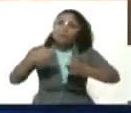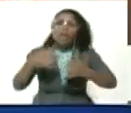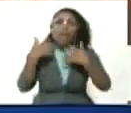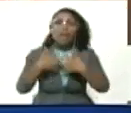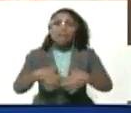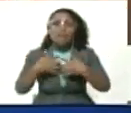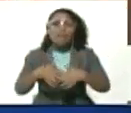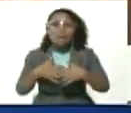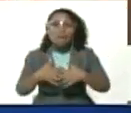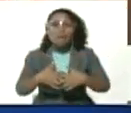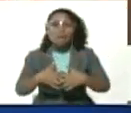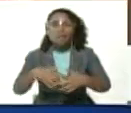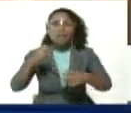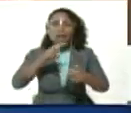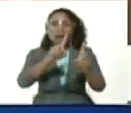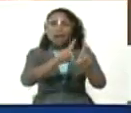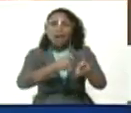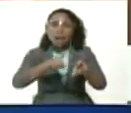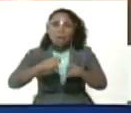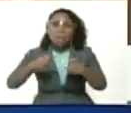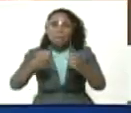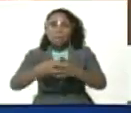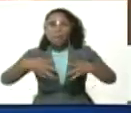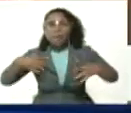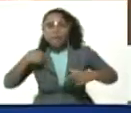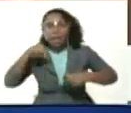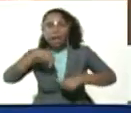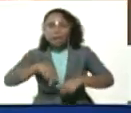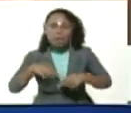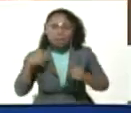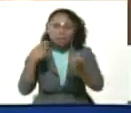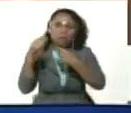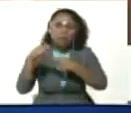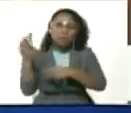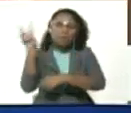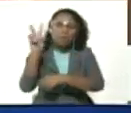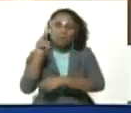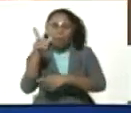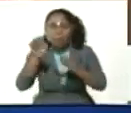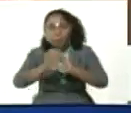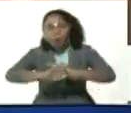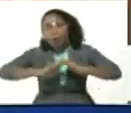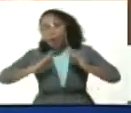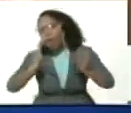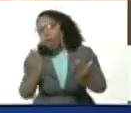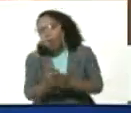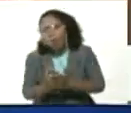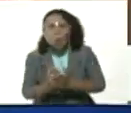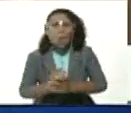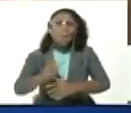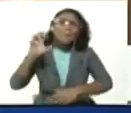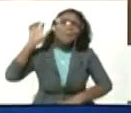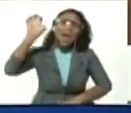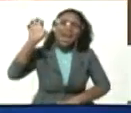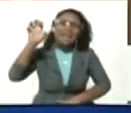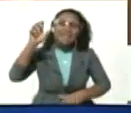industria, desde el campo y desde el comercio de Venezuela para el mundo. Un país